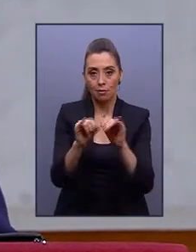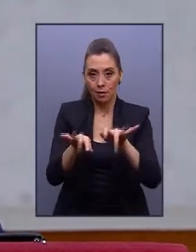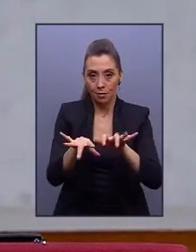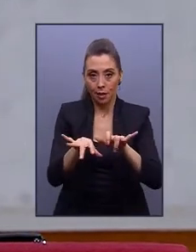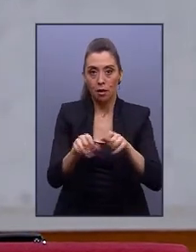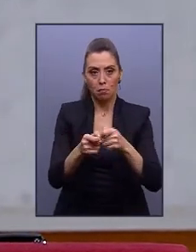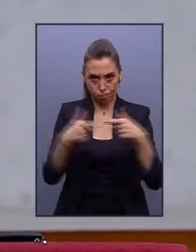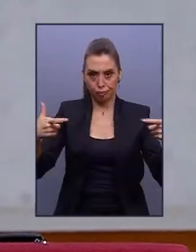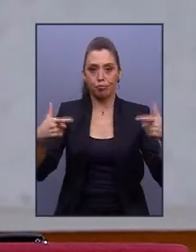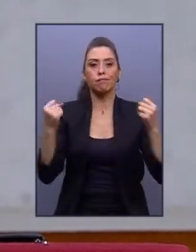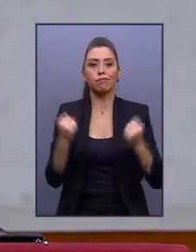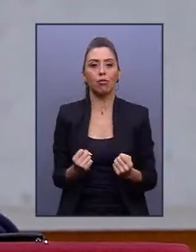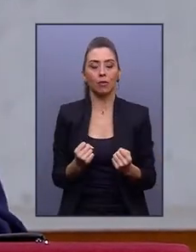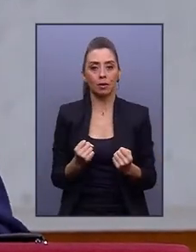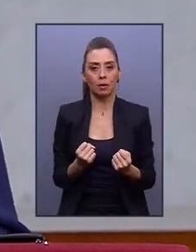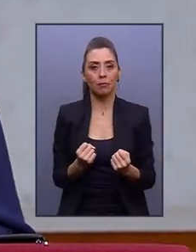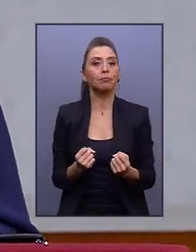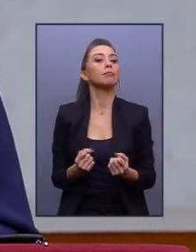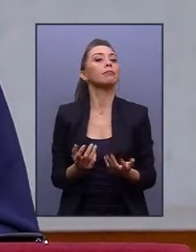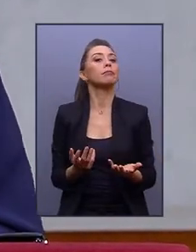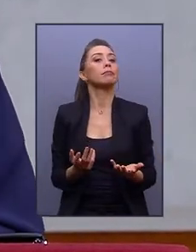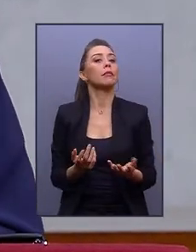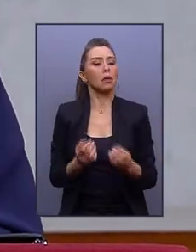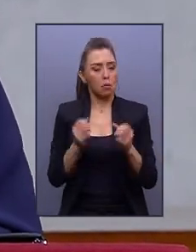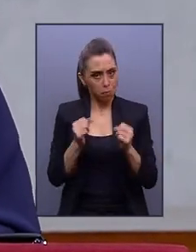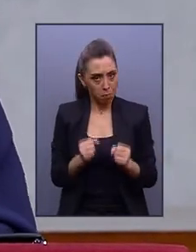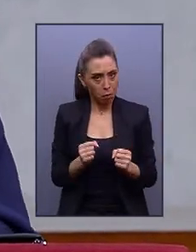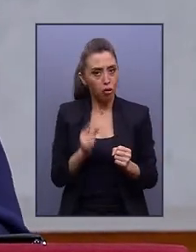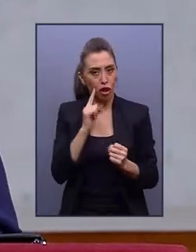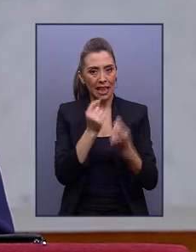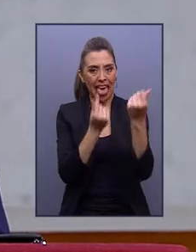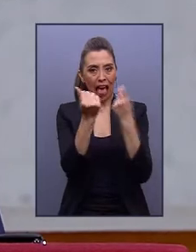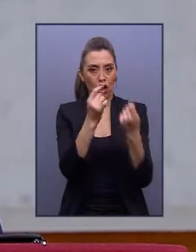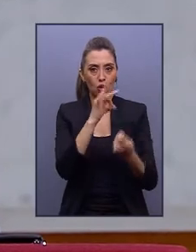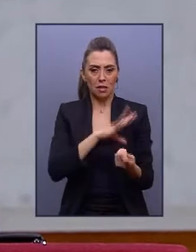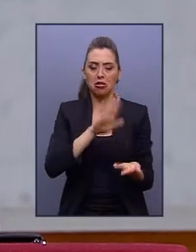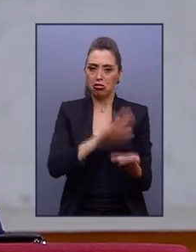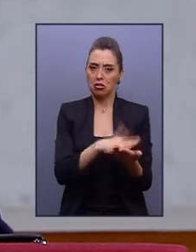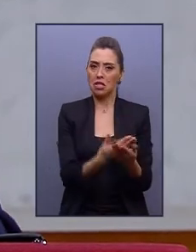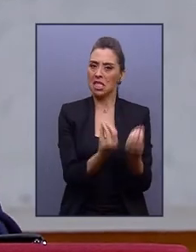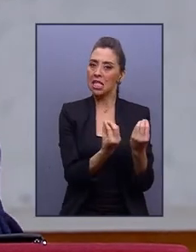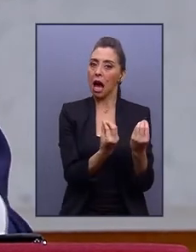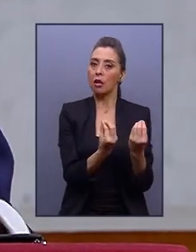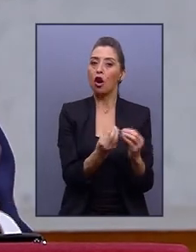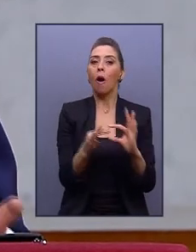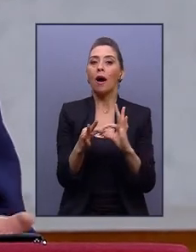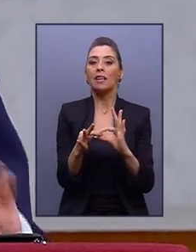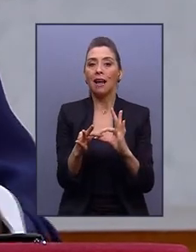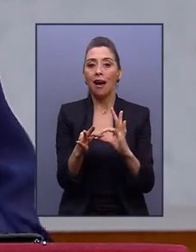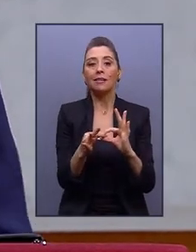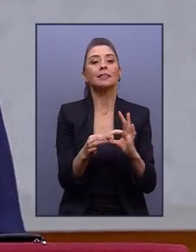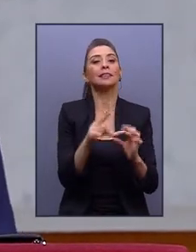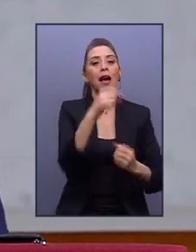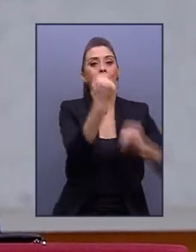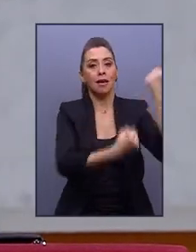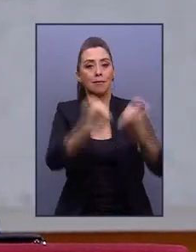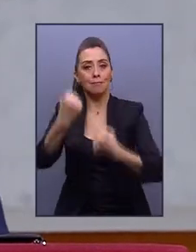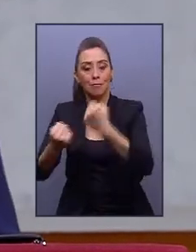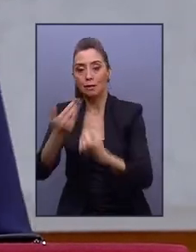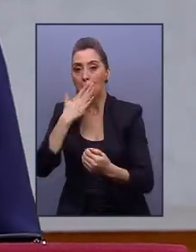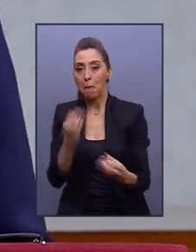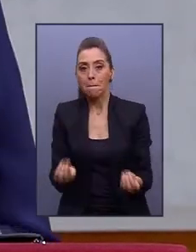su potencial. En definitiva, si hemos podido mantener una economía sana, es porque los sectores que están mejorando, y más